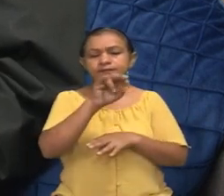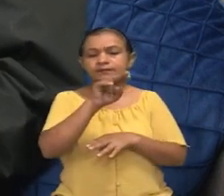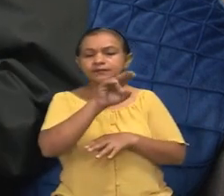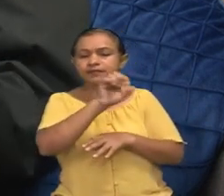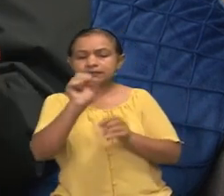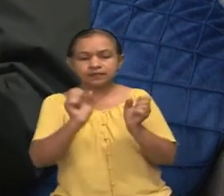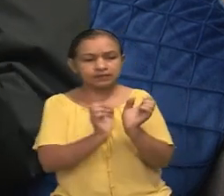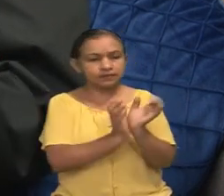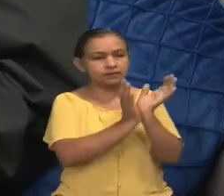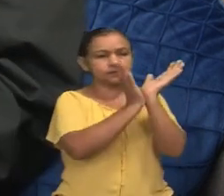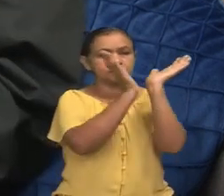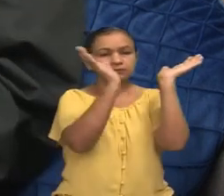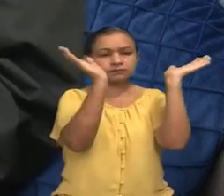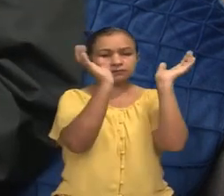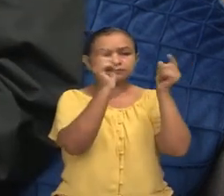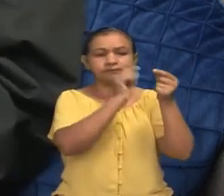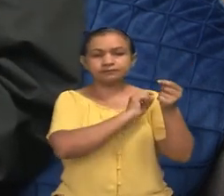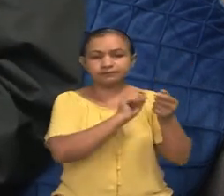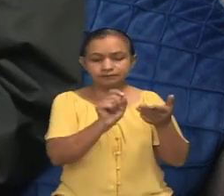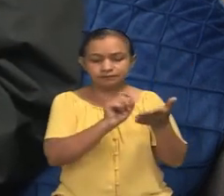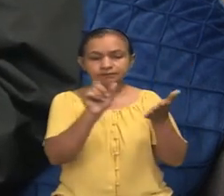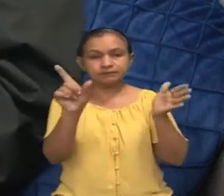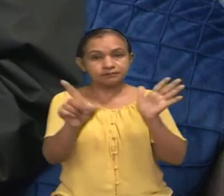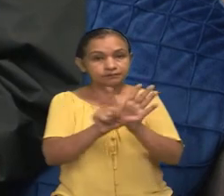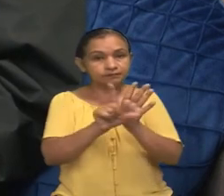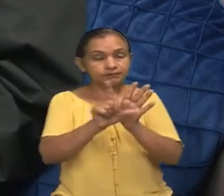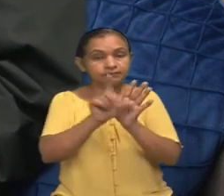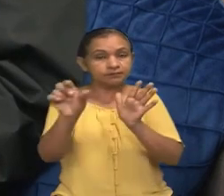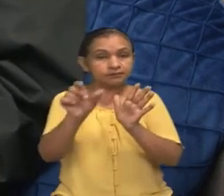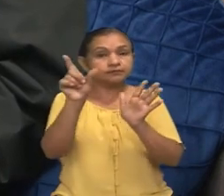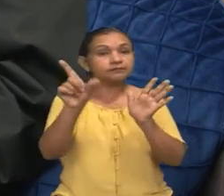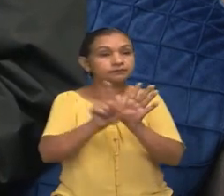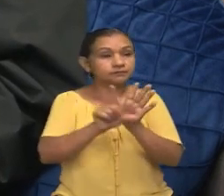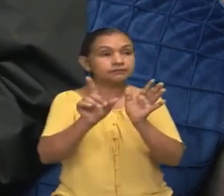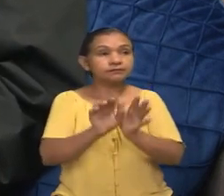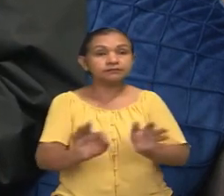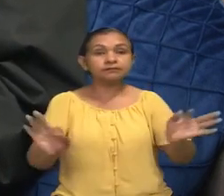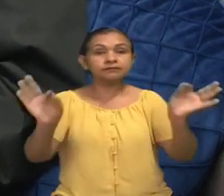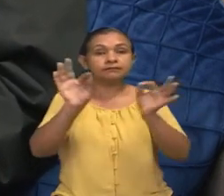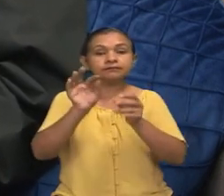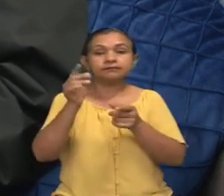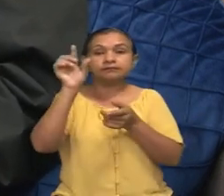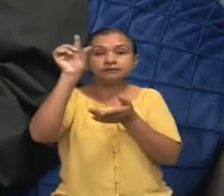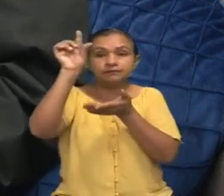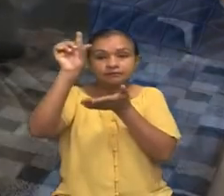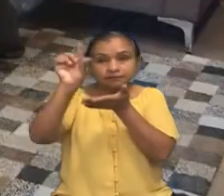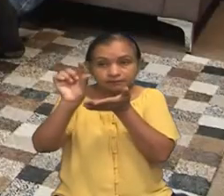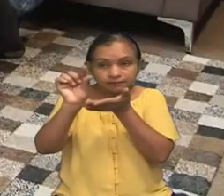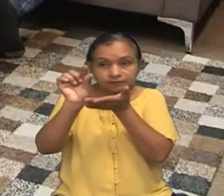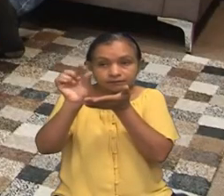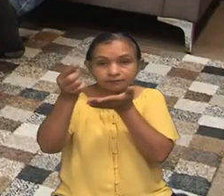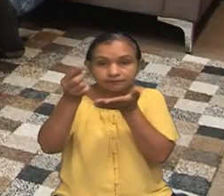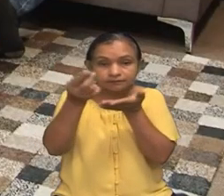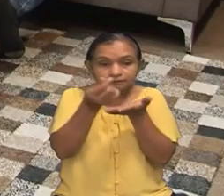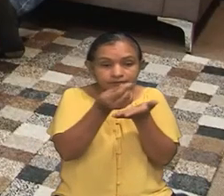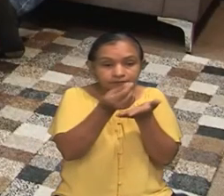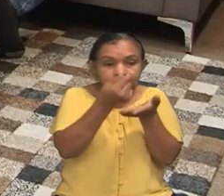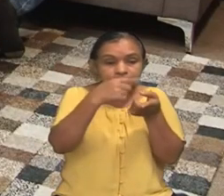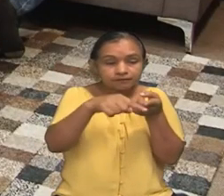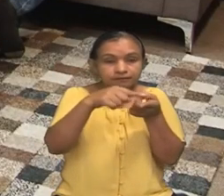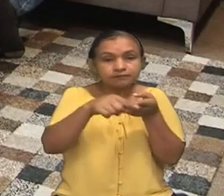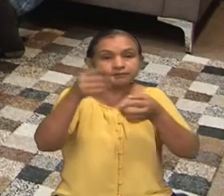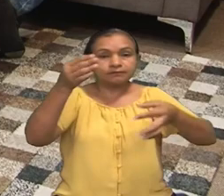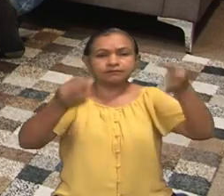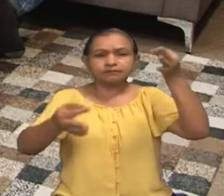se implementa una gran cantidad de leyes. Otra ley importante es la ley de la pensión reducida, que era una disposición jurídica